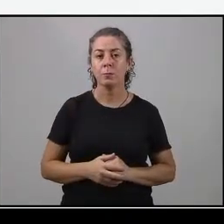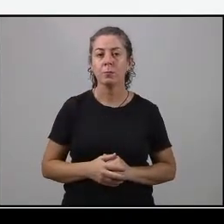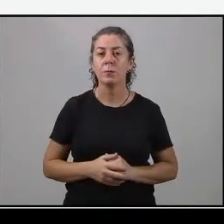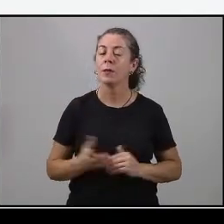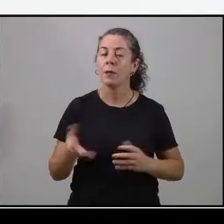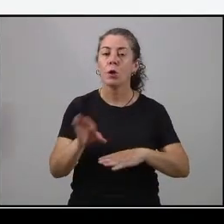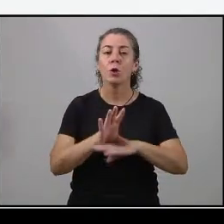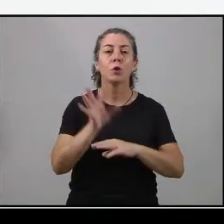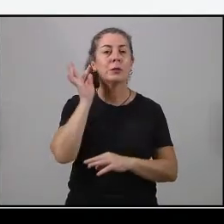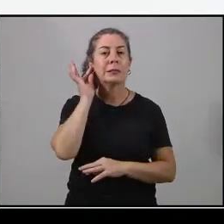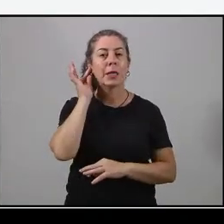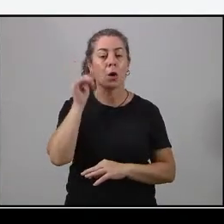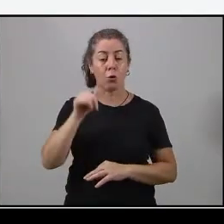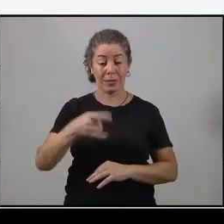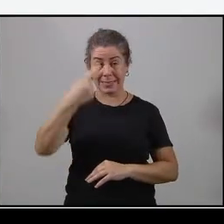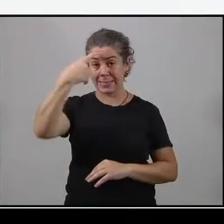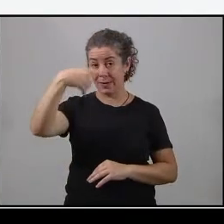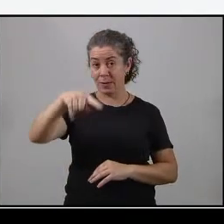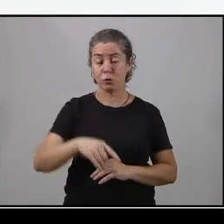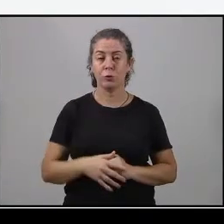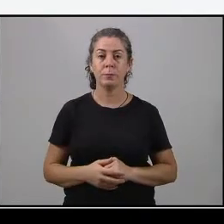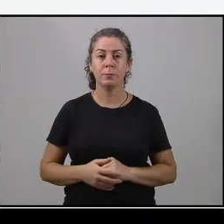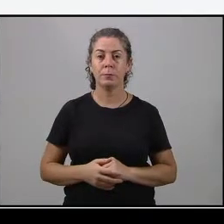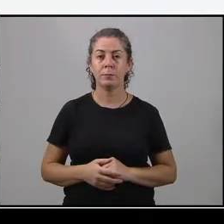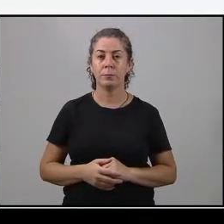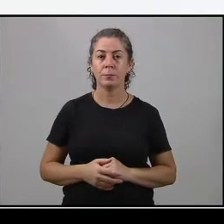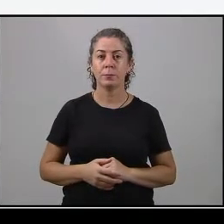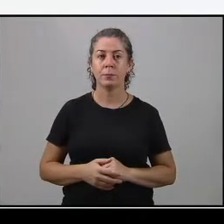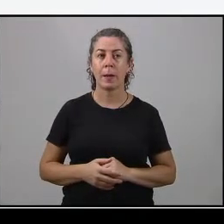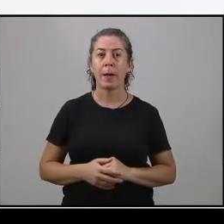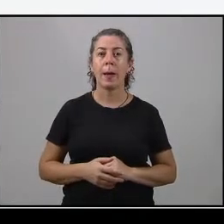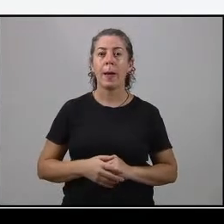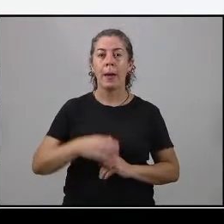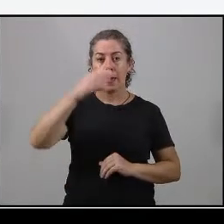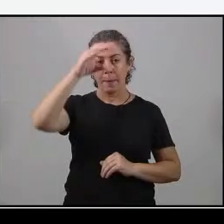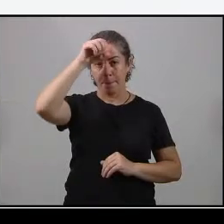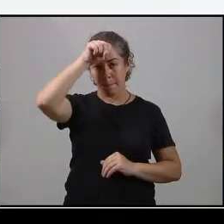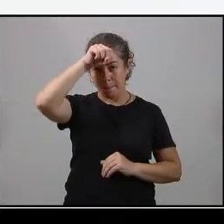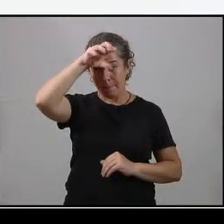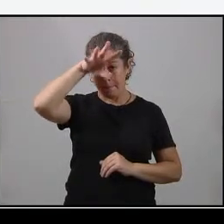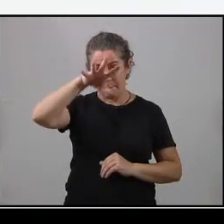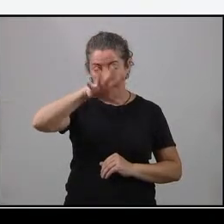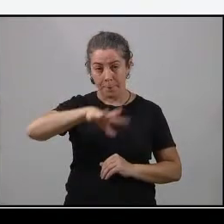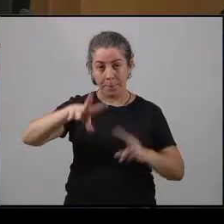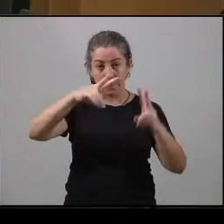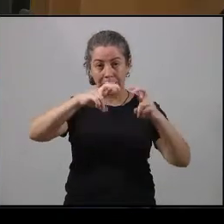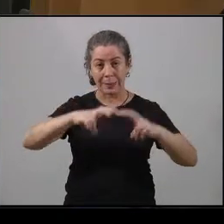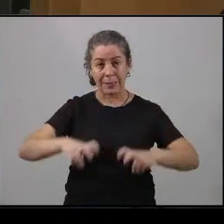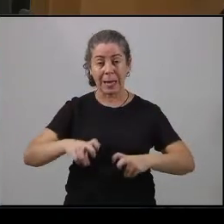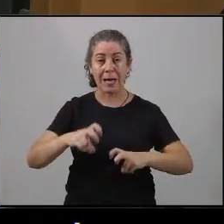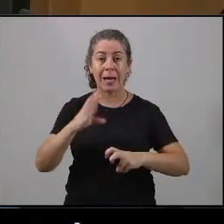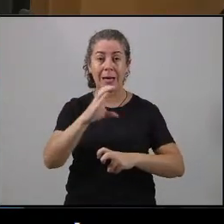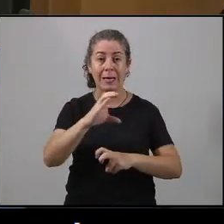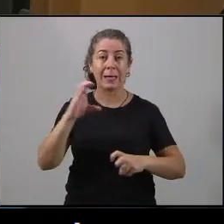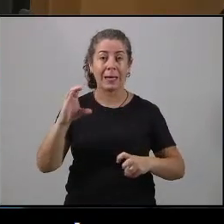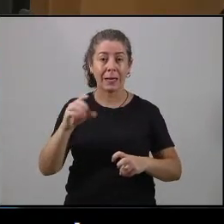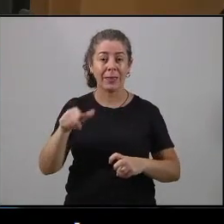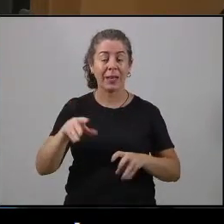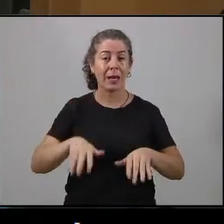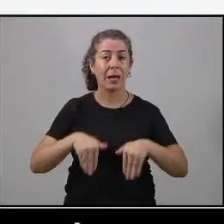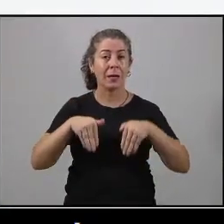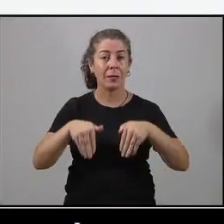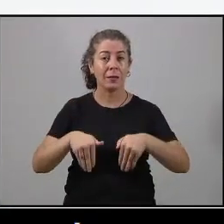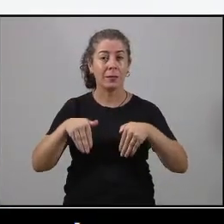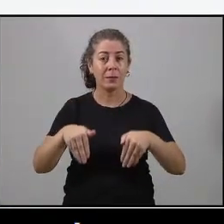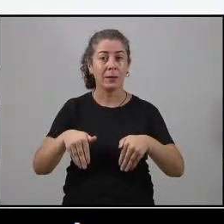Consejera, conocíamos hoy que la minera de Cáceres, la australiana, Sí. ha desmantelado o va a